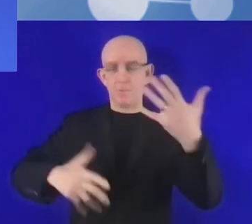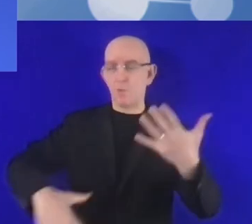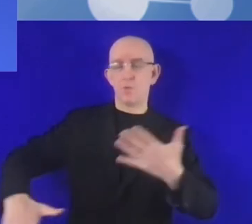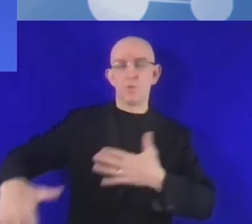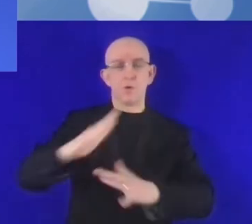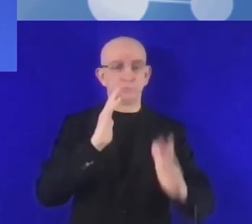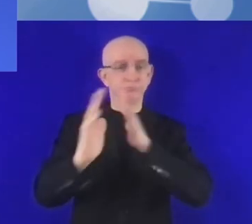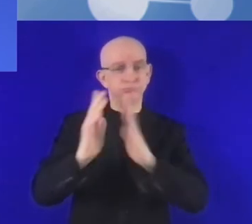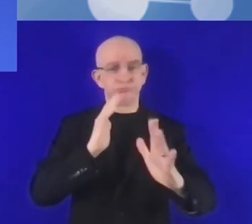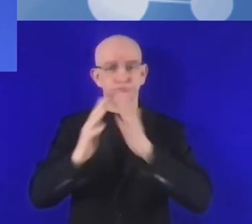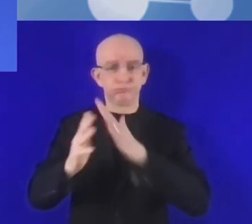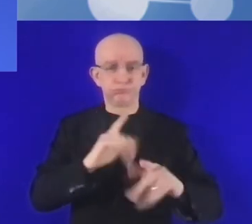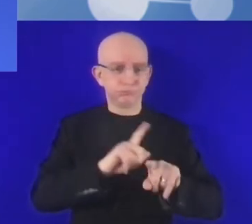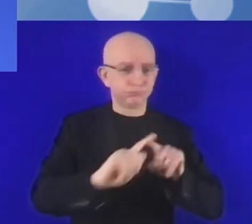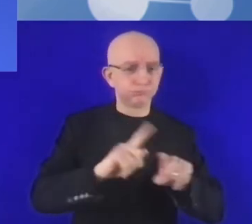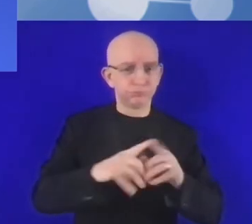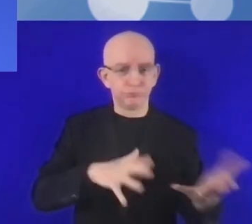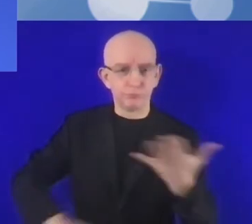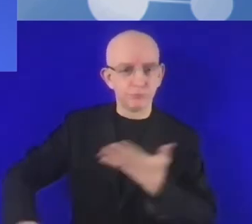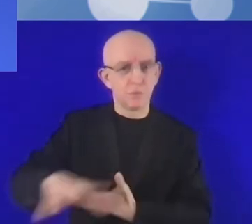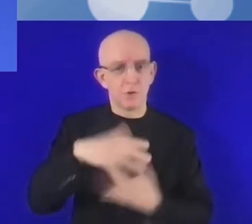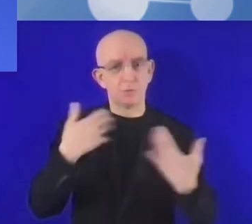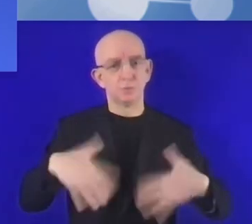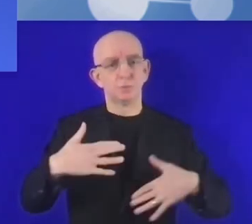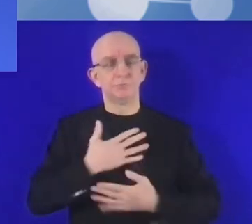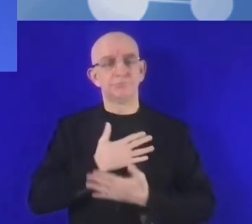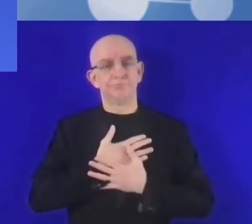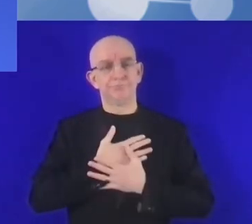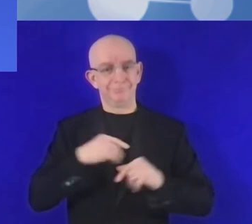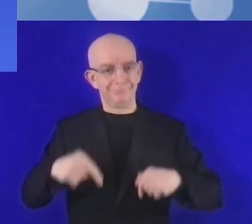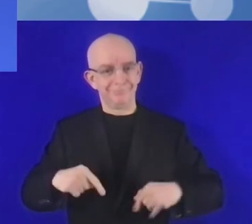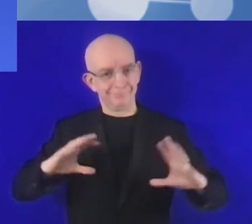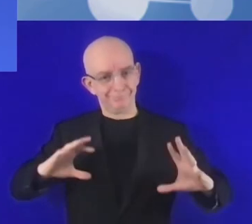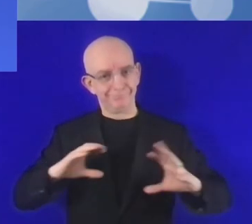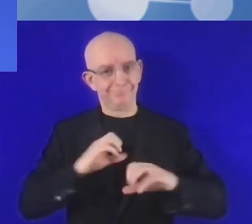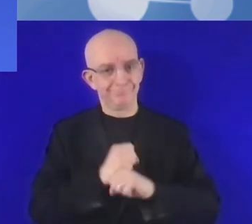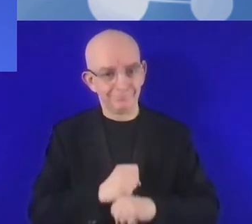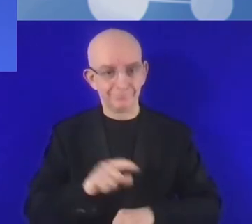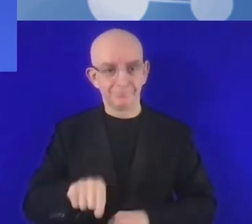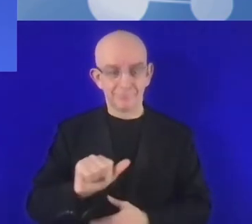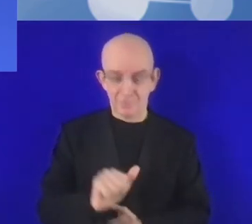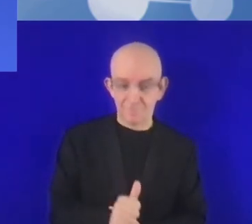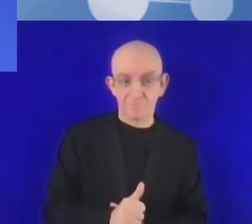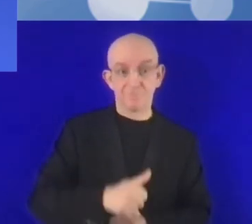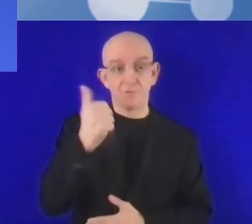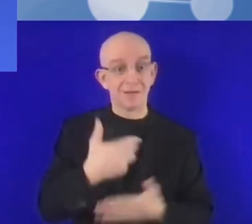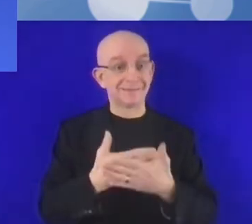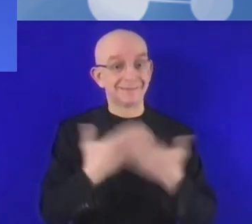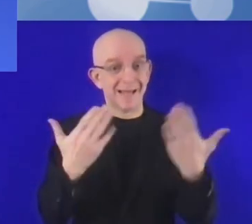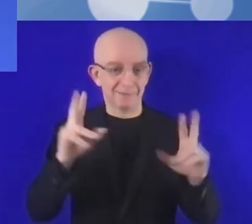y anunciar qué más nos espera. El primer día estaba lleno de muchos debates y talleres,